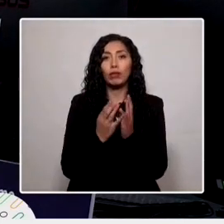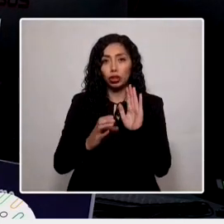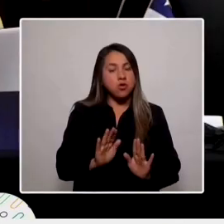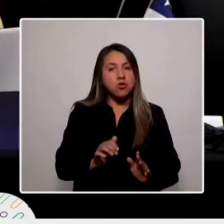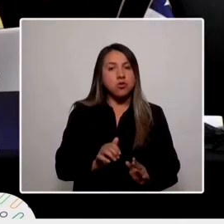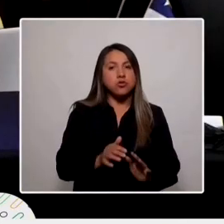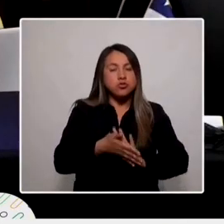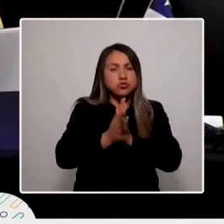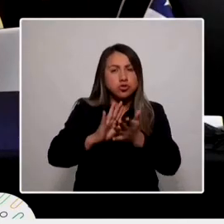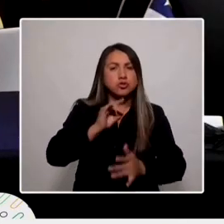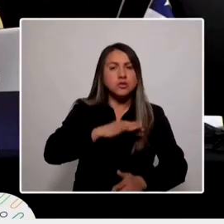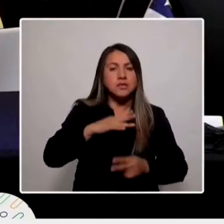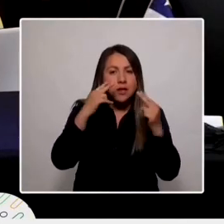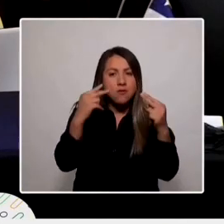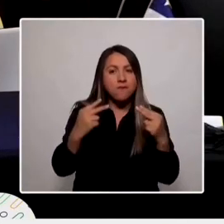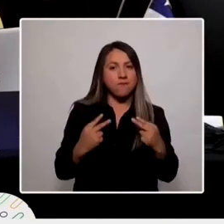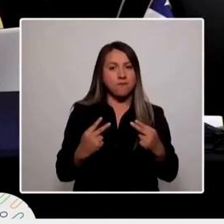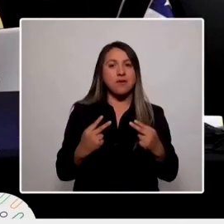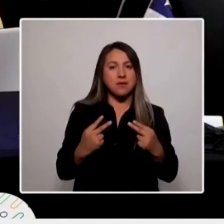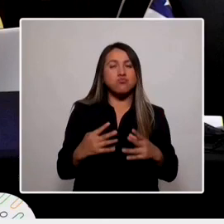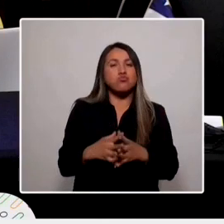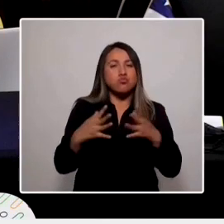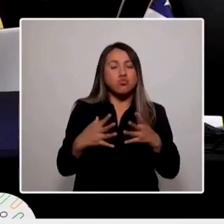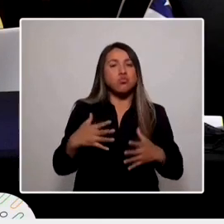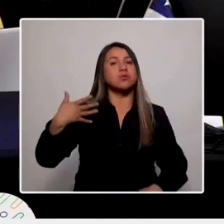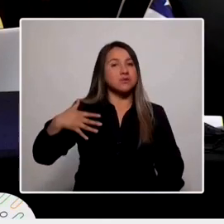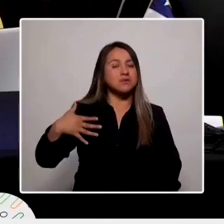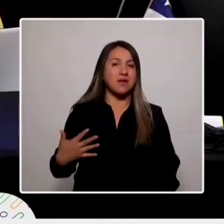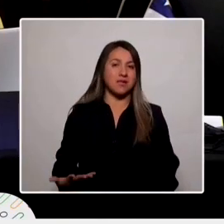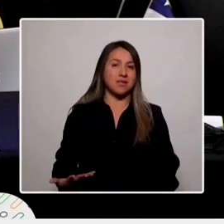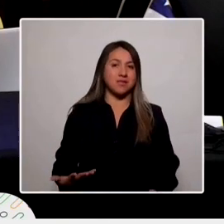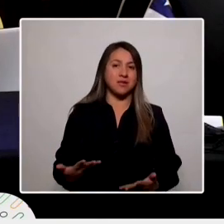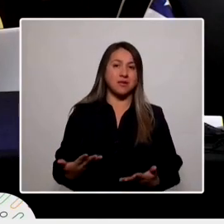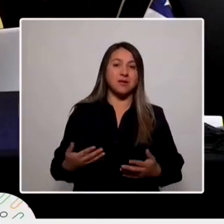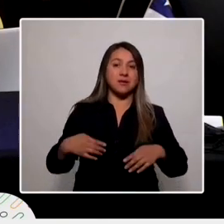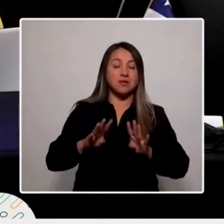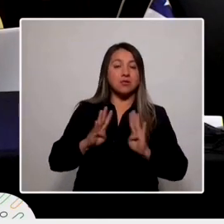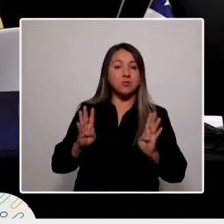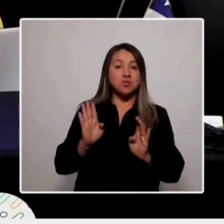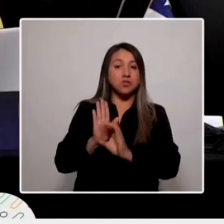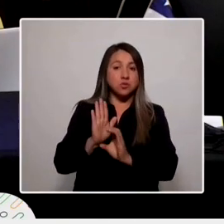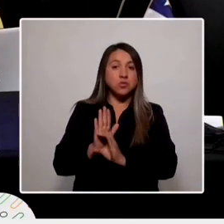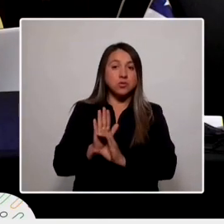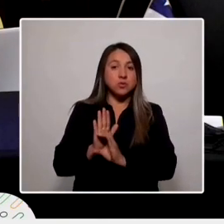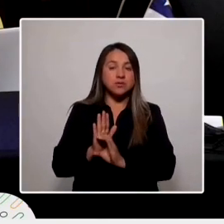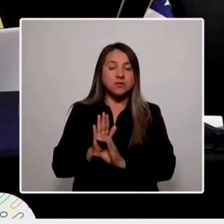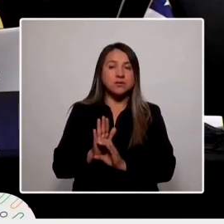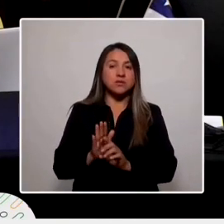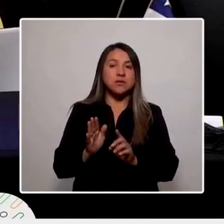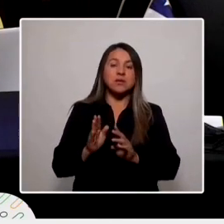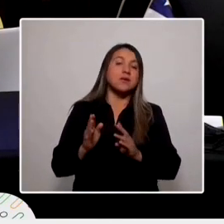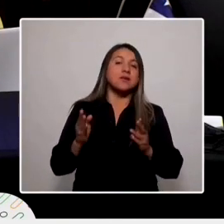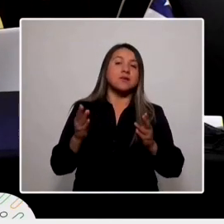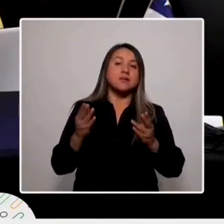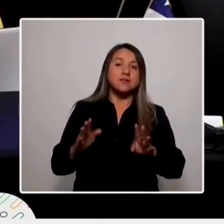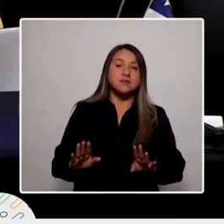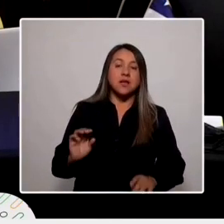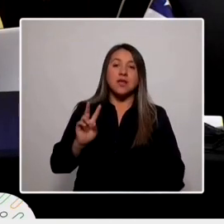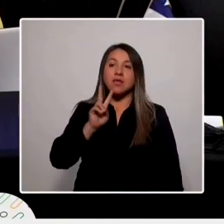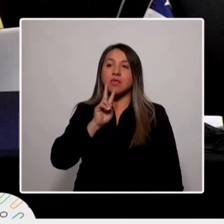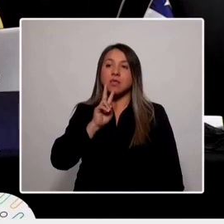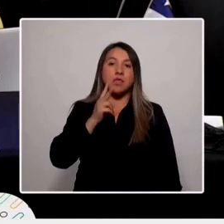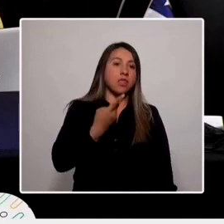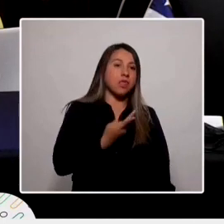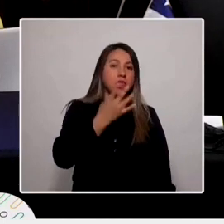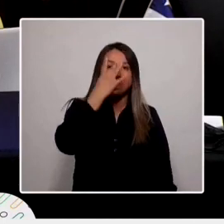Y creo que es importante que, como convención constituyente, cerremos la puerta al doble estándar